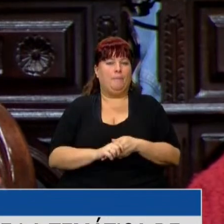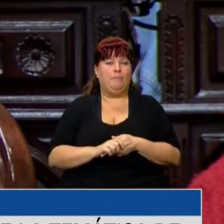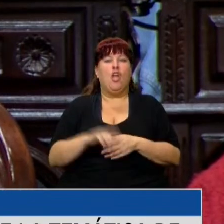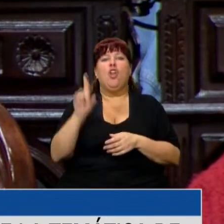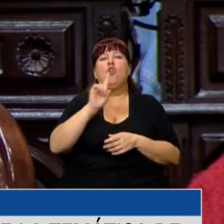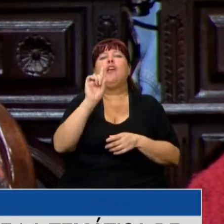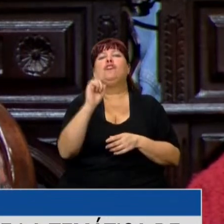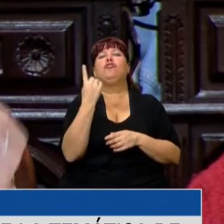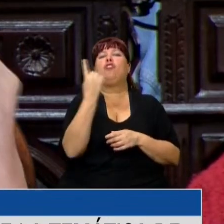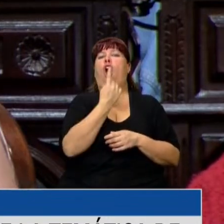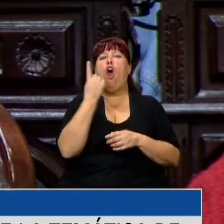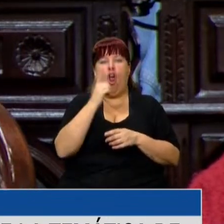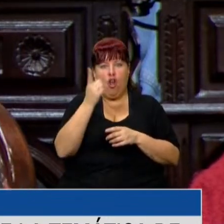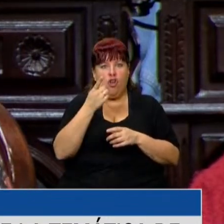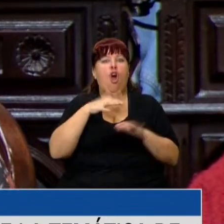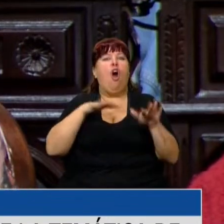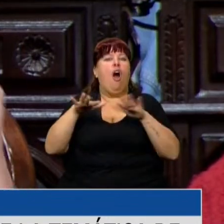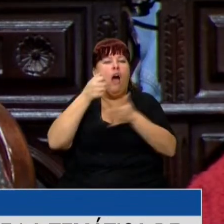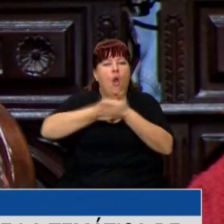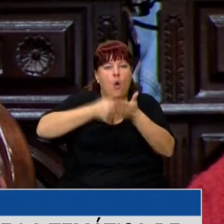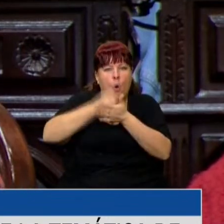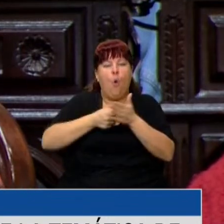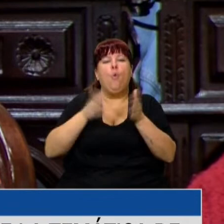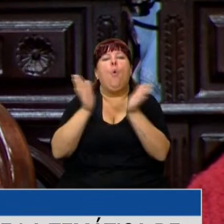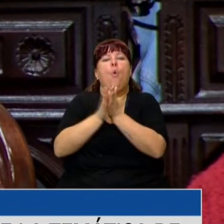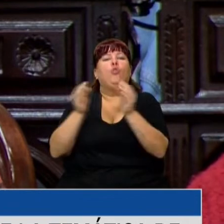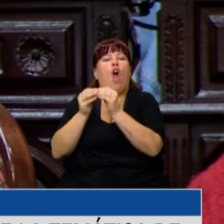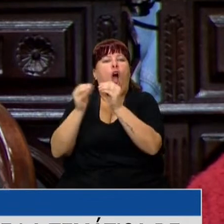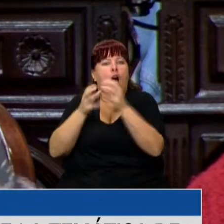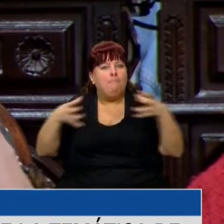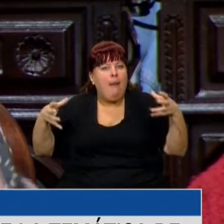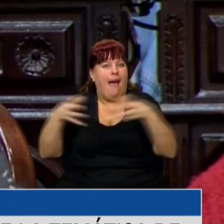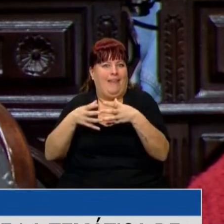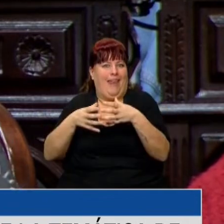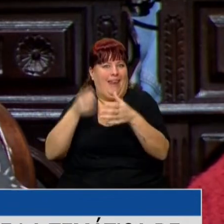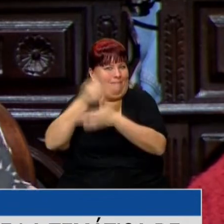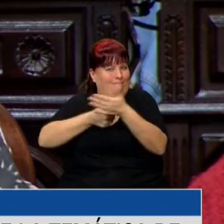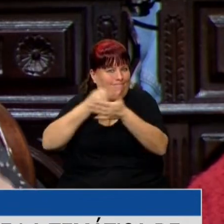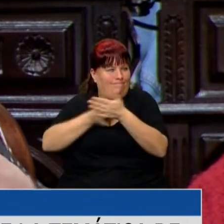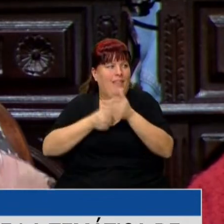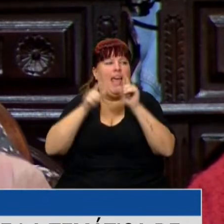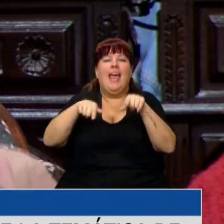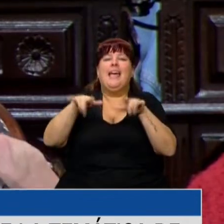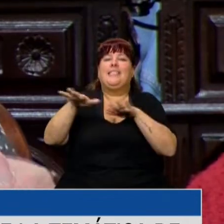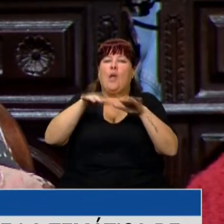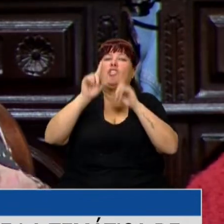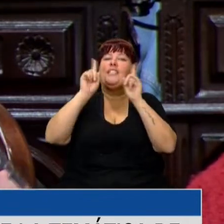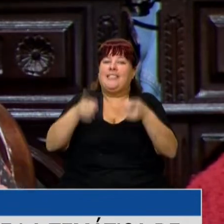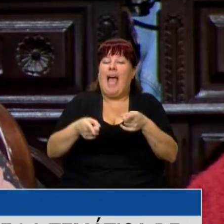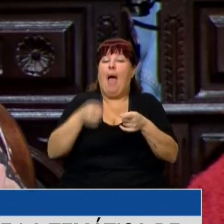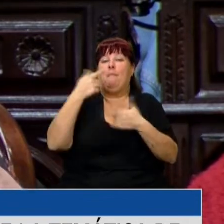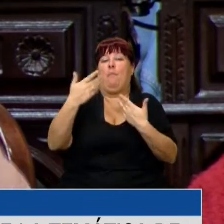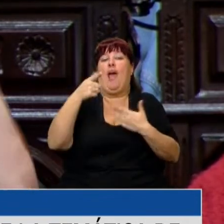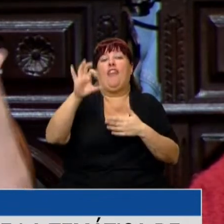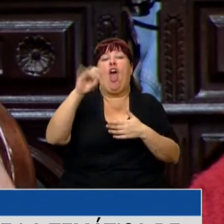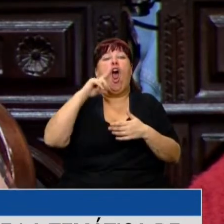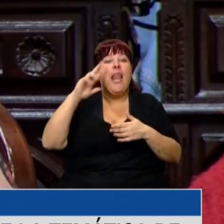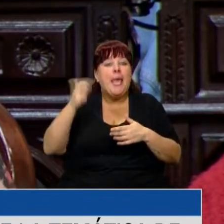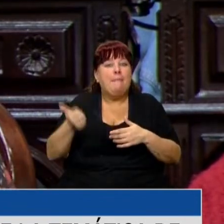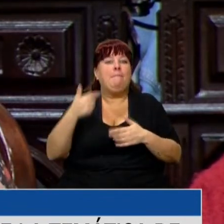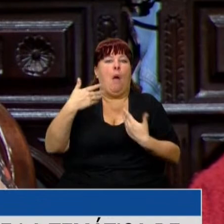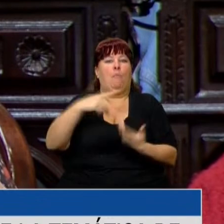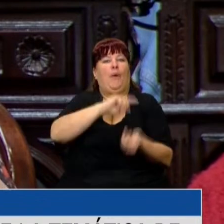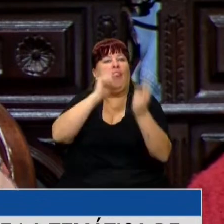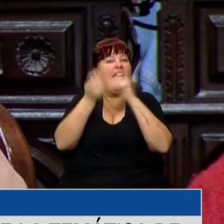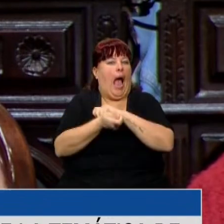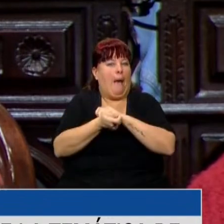en soledad, es en el activismo, es con las compañeras, y esta instancia también le permite a Olimpia apostar a